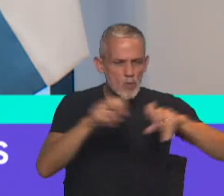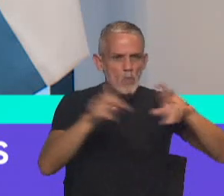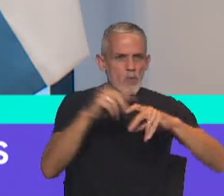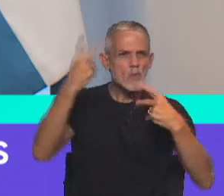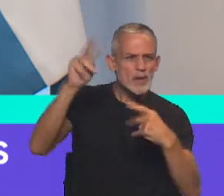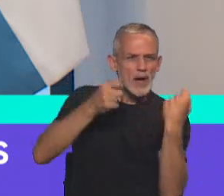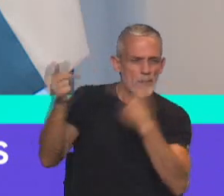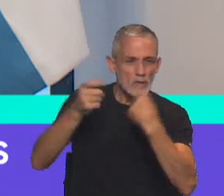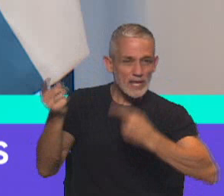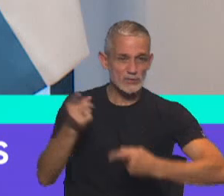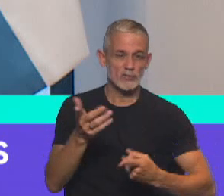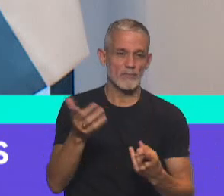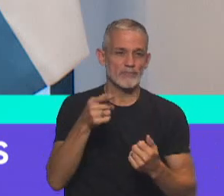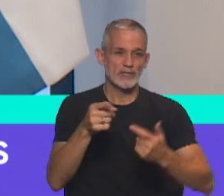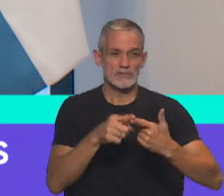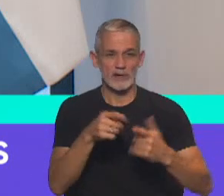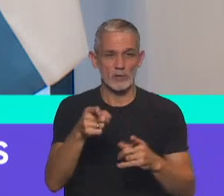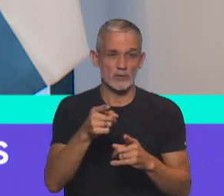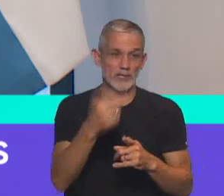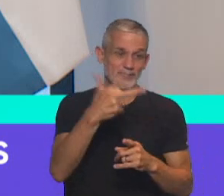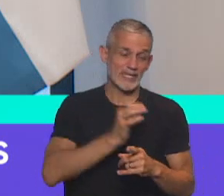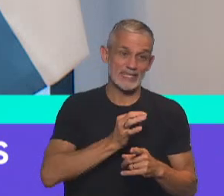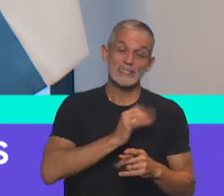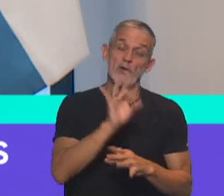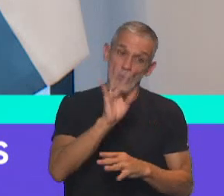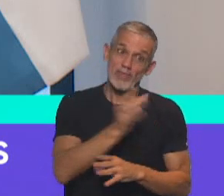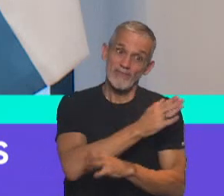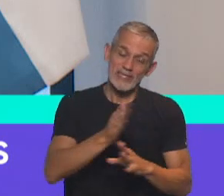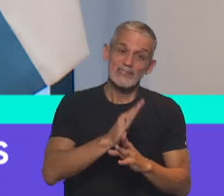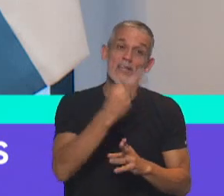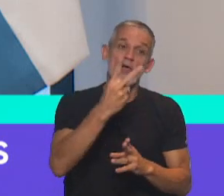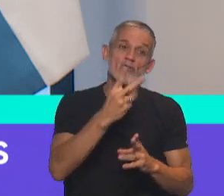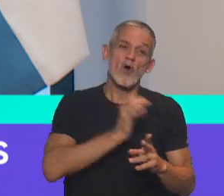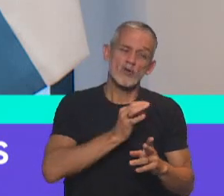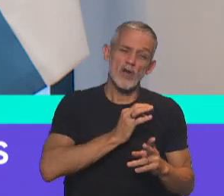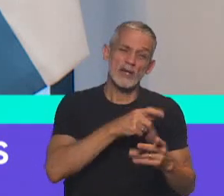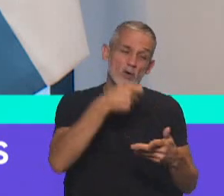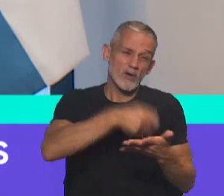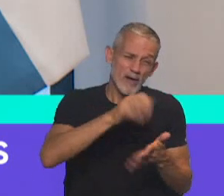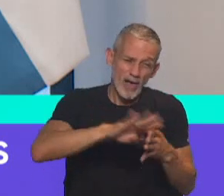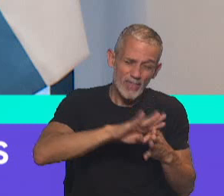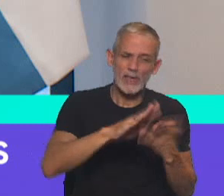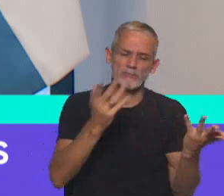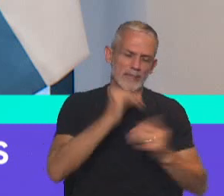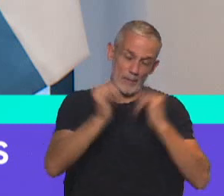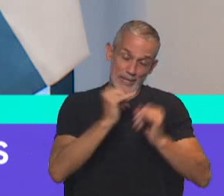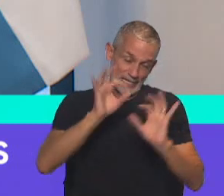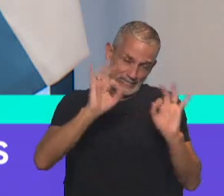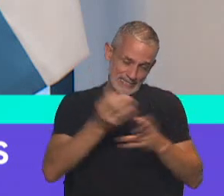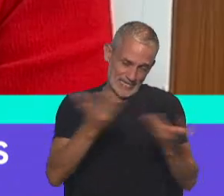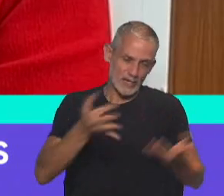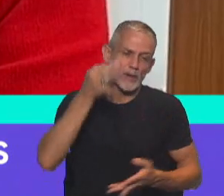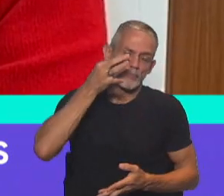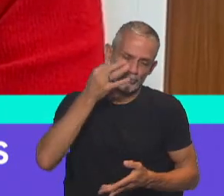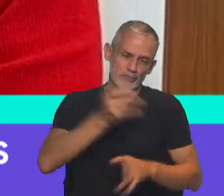y recuperando capacidad luego de tres años muy difíciles porque fueron dos años de crisis de balanza de pagos no hay que explicar a la gente que nos escucha la vivió